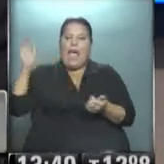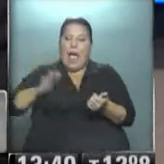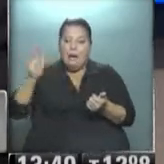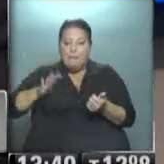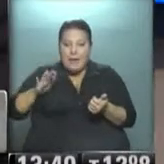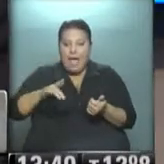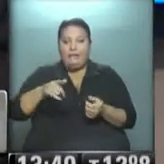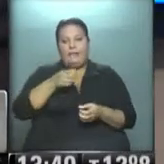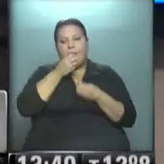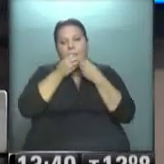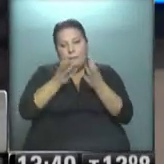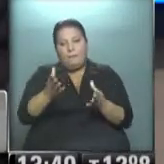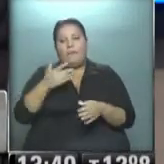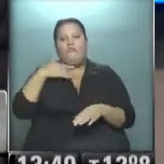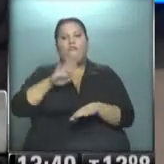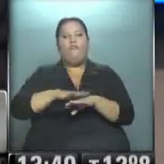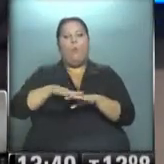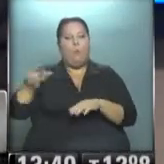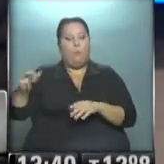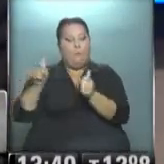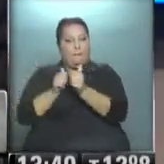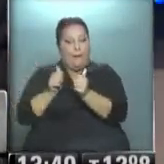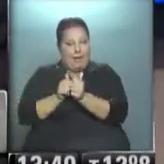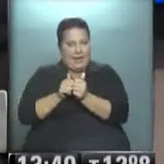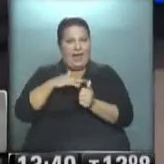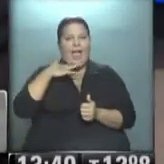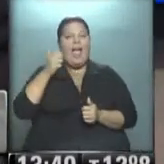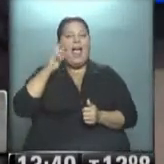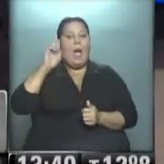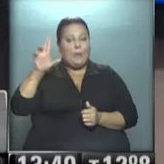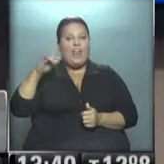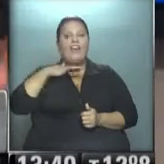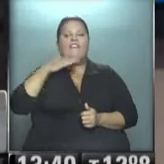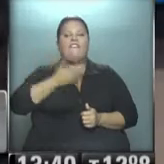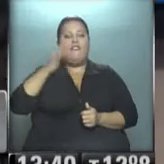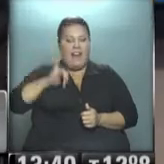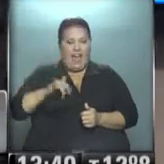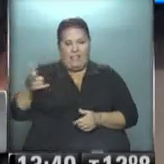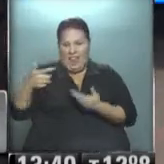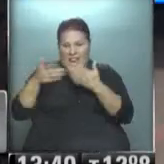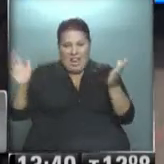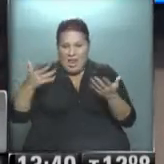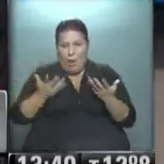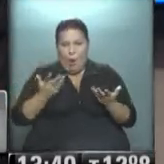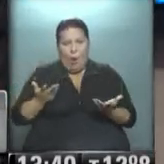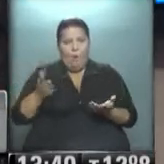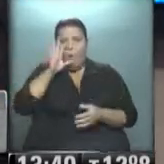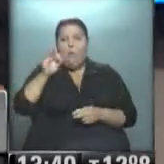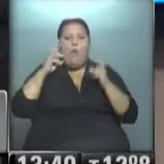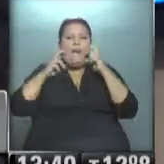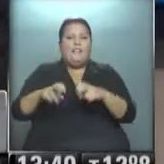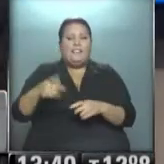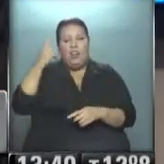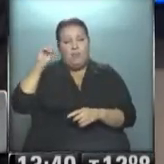recibió termina diciendo que fue alejandro su pareja javier alejandro fernández que obviamente está libre digo obviamente porque nunca se lo investigó